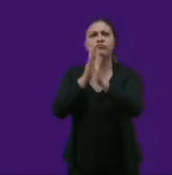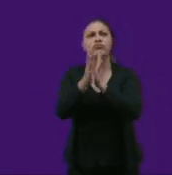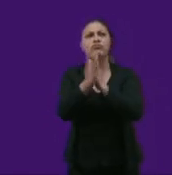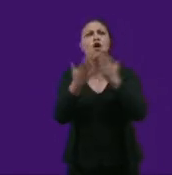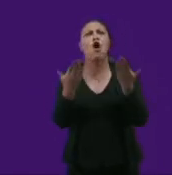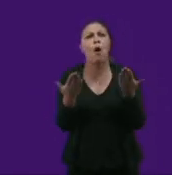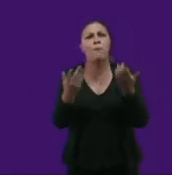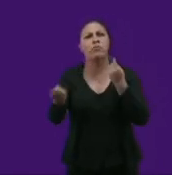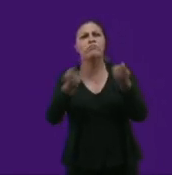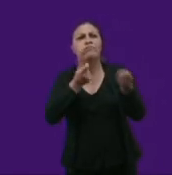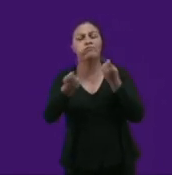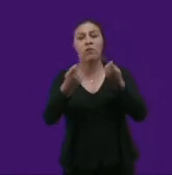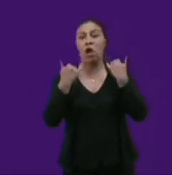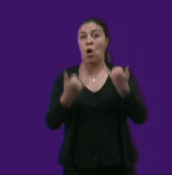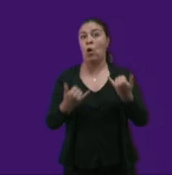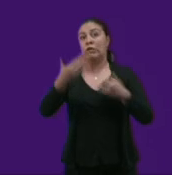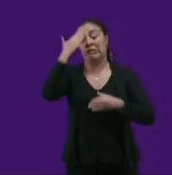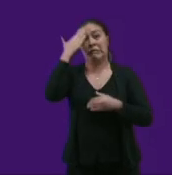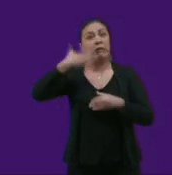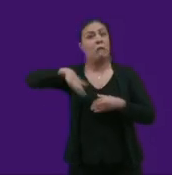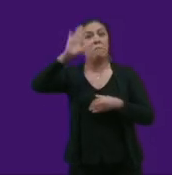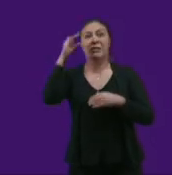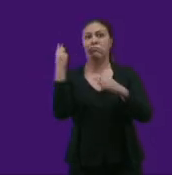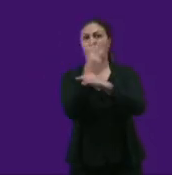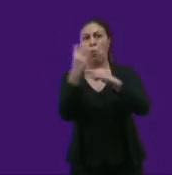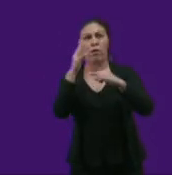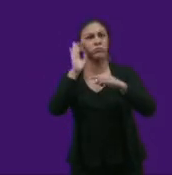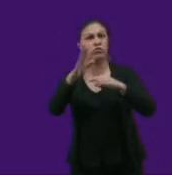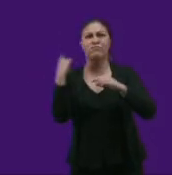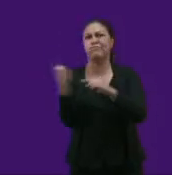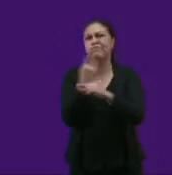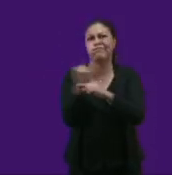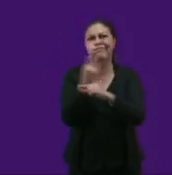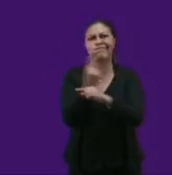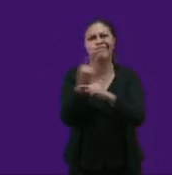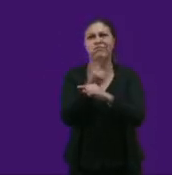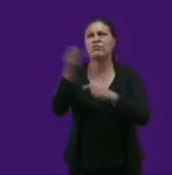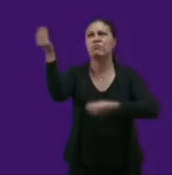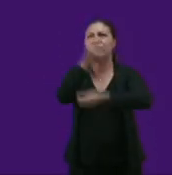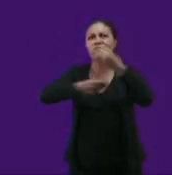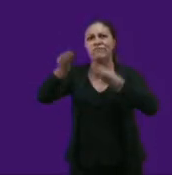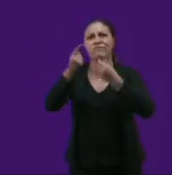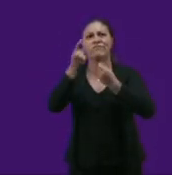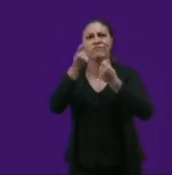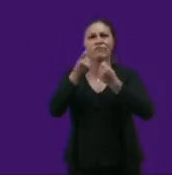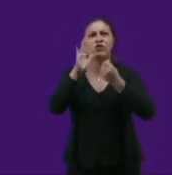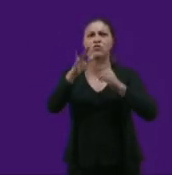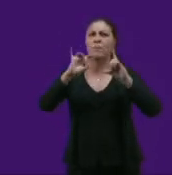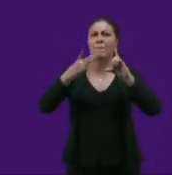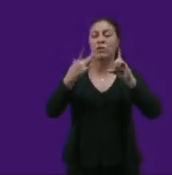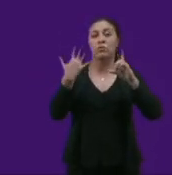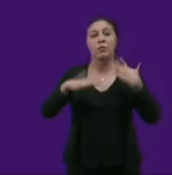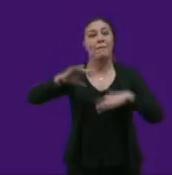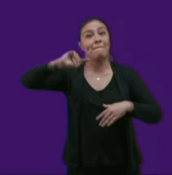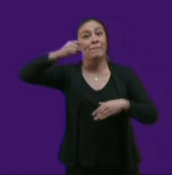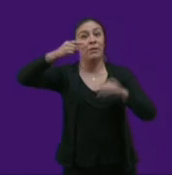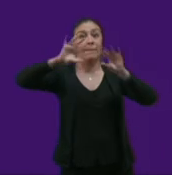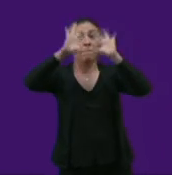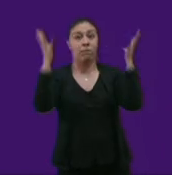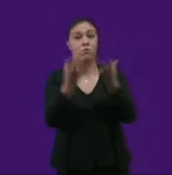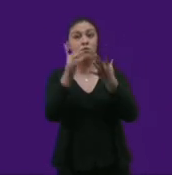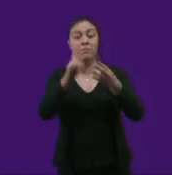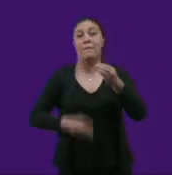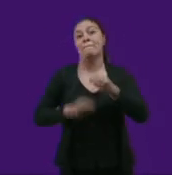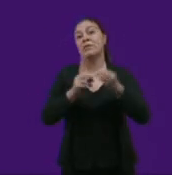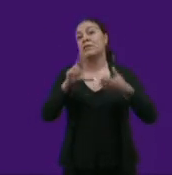esta, tal vez una de las plataformas más importantes de comercio electrónico del mundo, específicamente, y por supuesto, número uno de Latinoamérica.